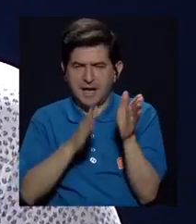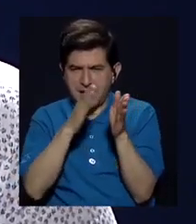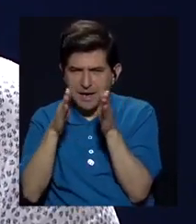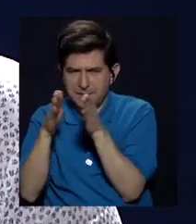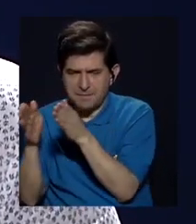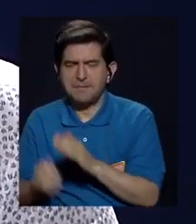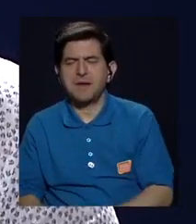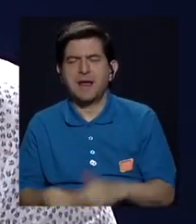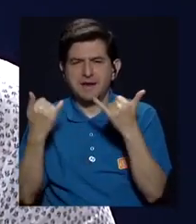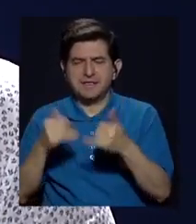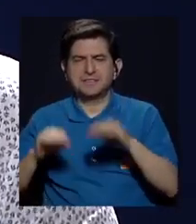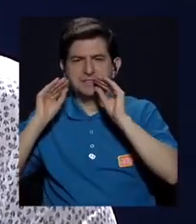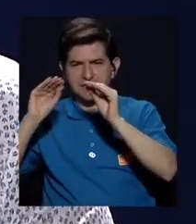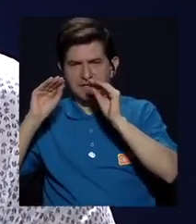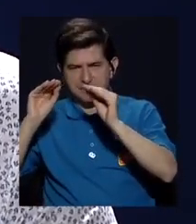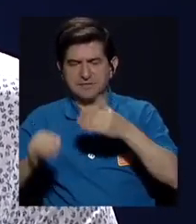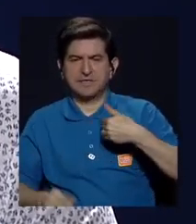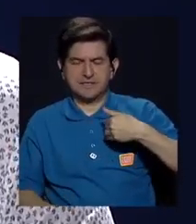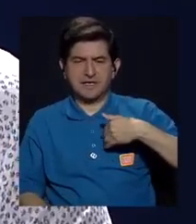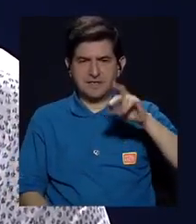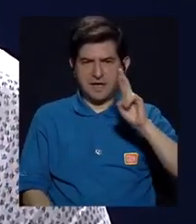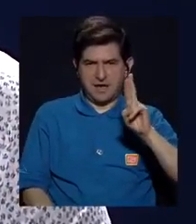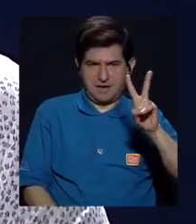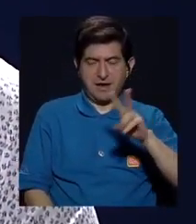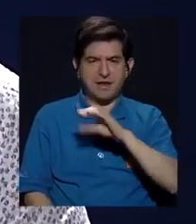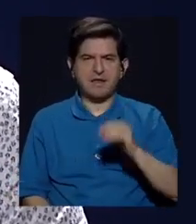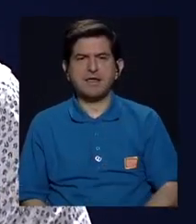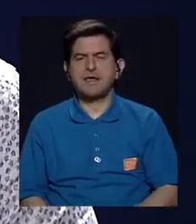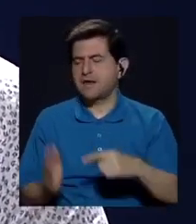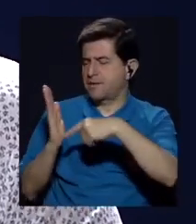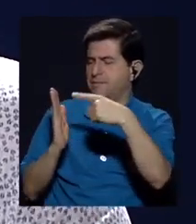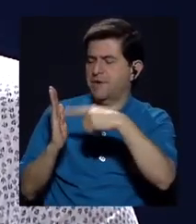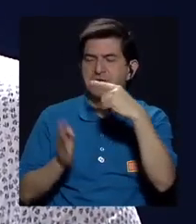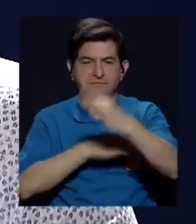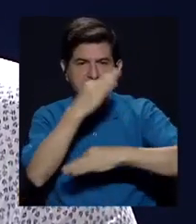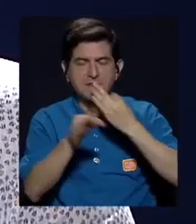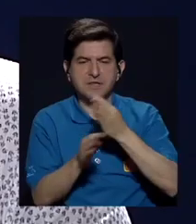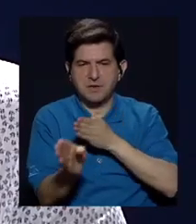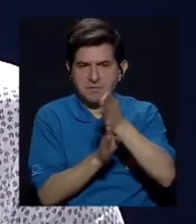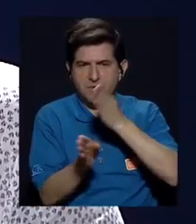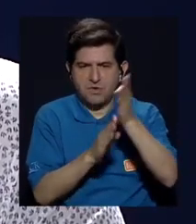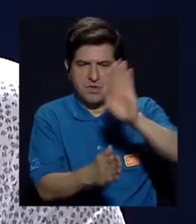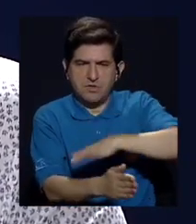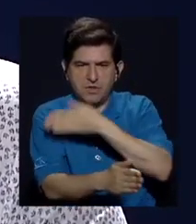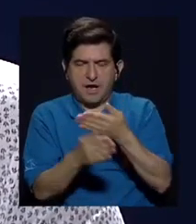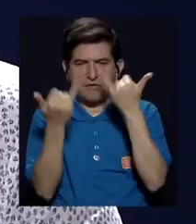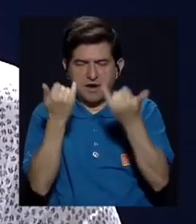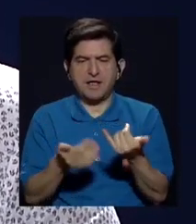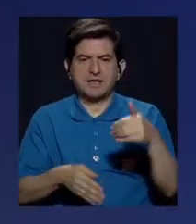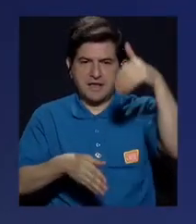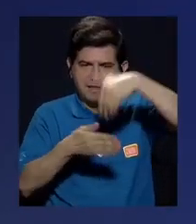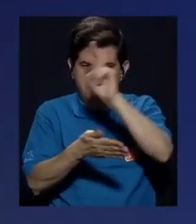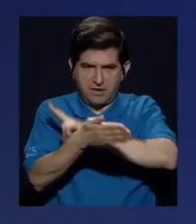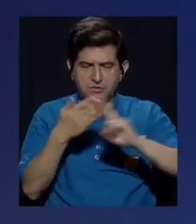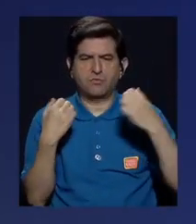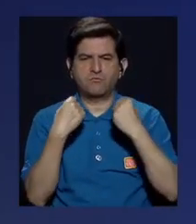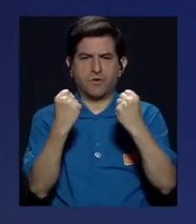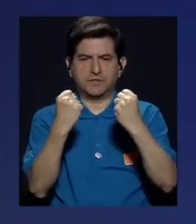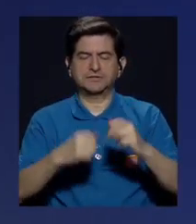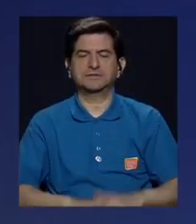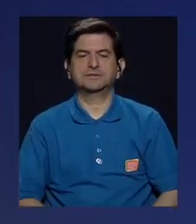académicos como los que lleva Rebeca y los que se perfilan para ese tipo de carreras musicales ya académicamente más fuertes. ¿Esa